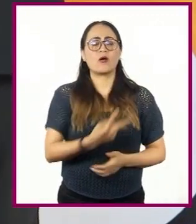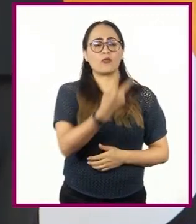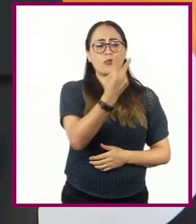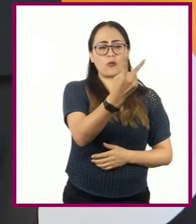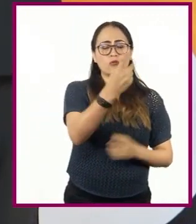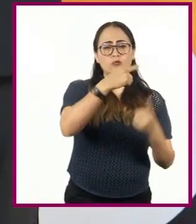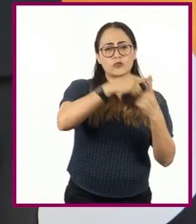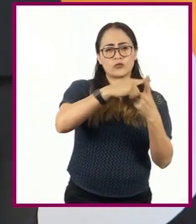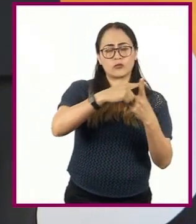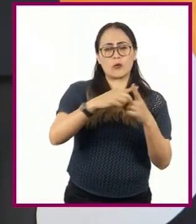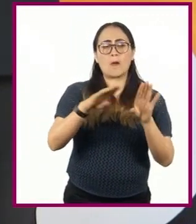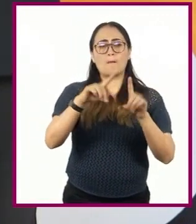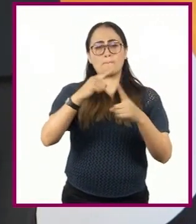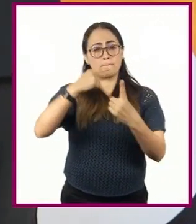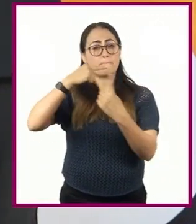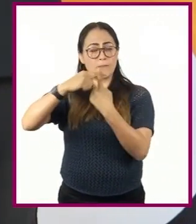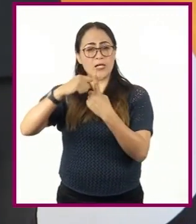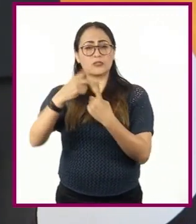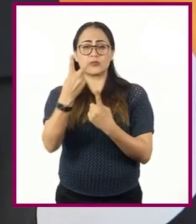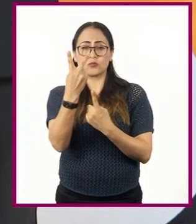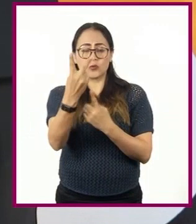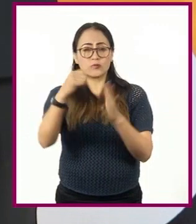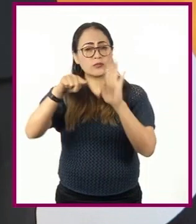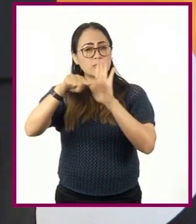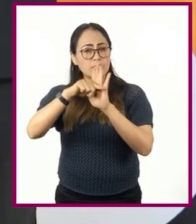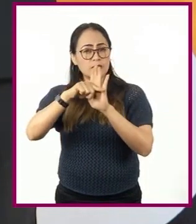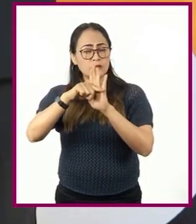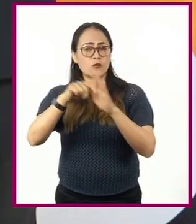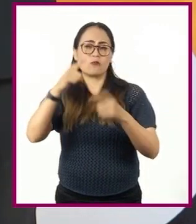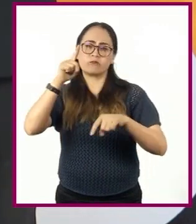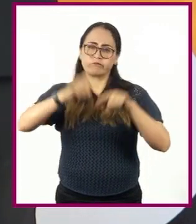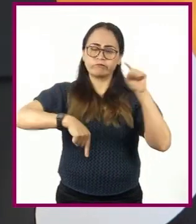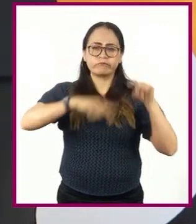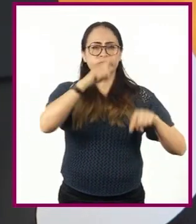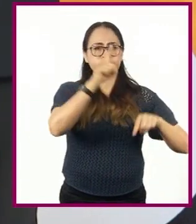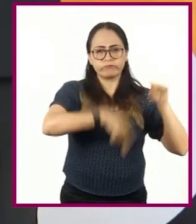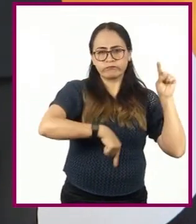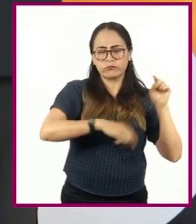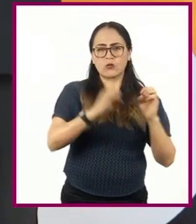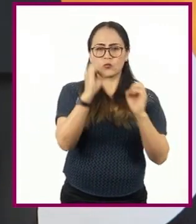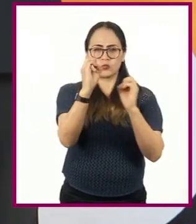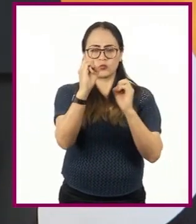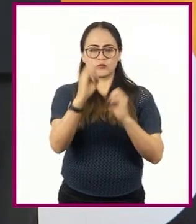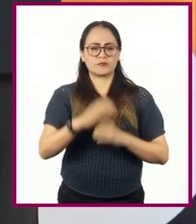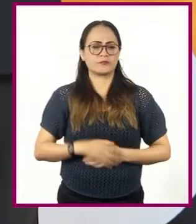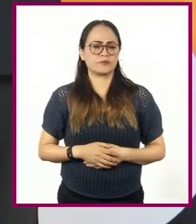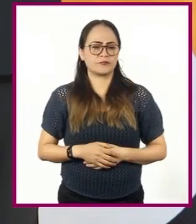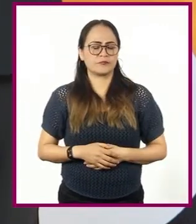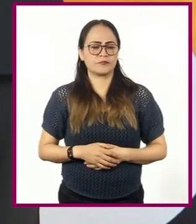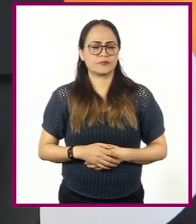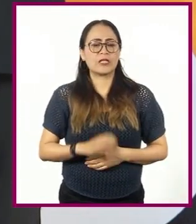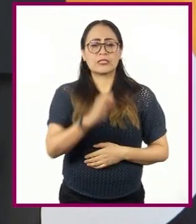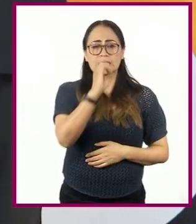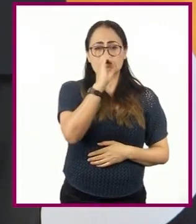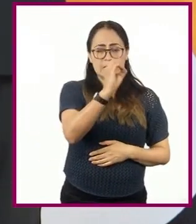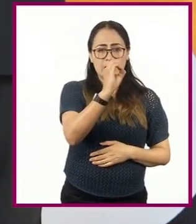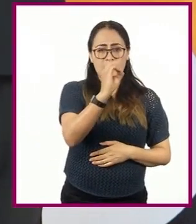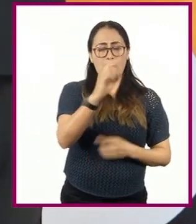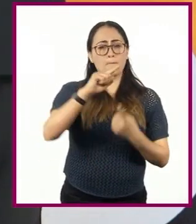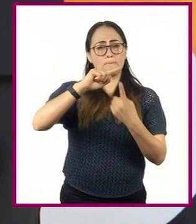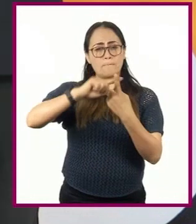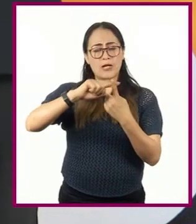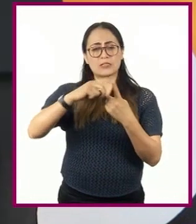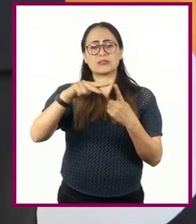positivo más 2 negativo se anulan porque la suma de simétricos es igual a 0. Queda 0 más